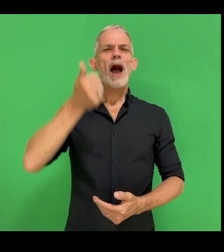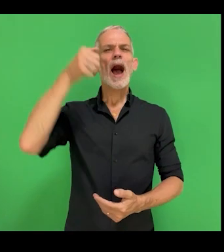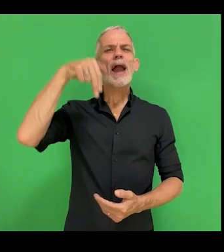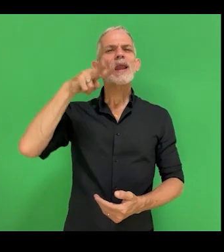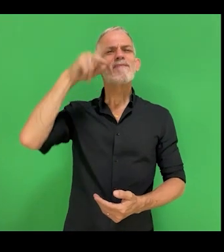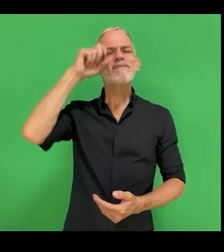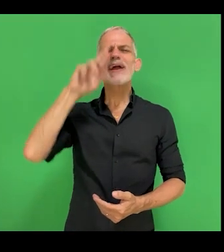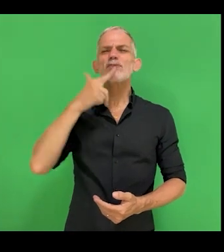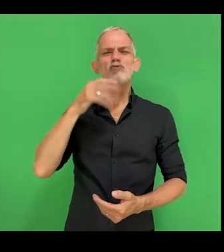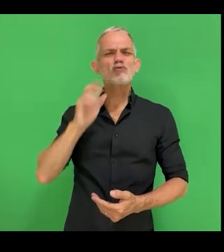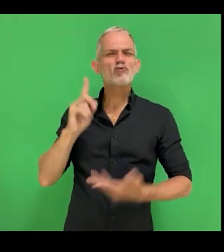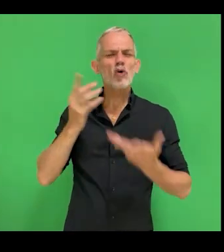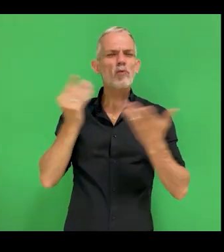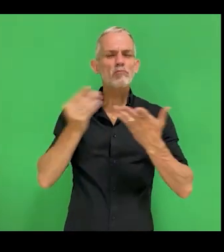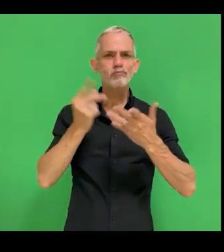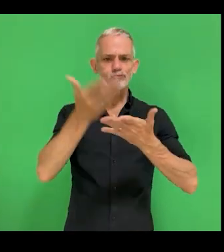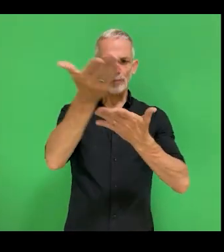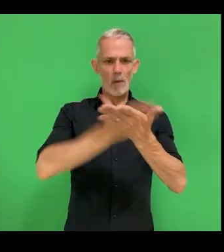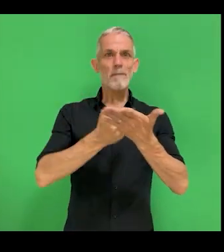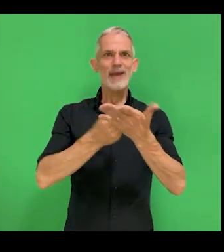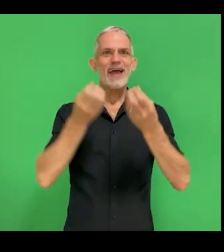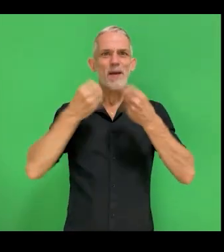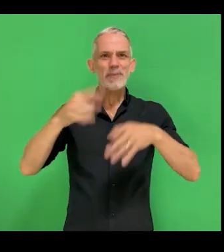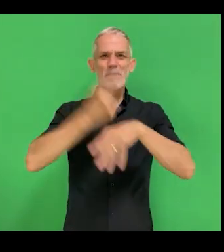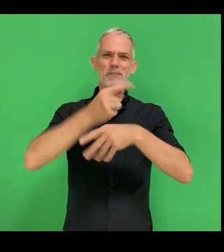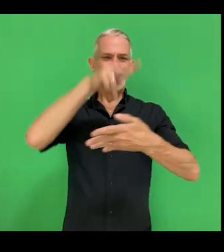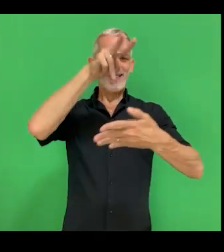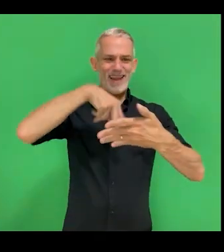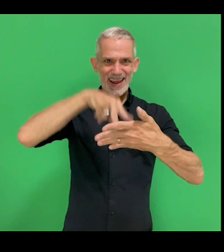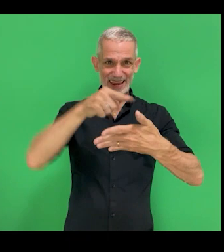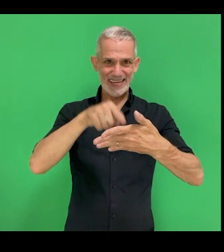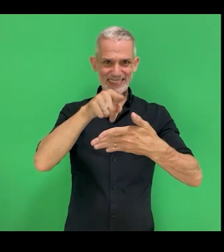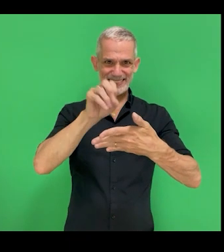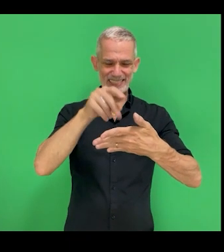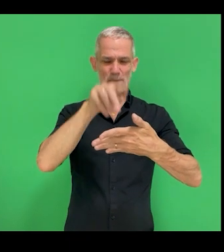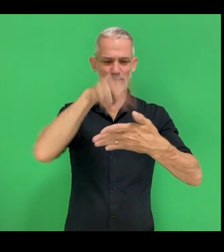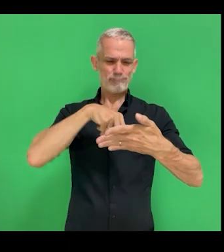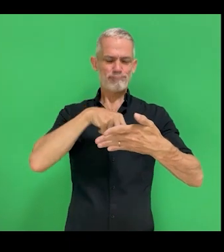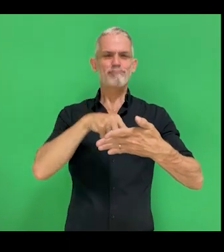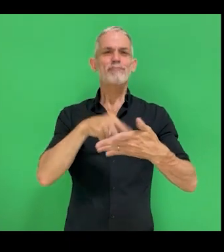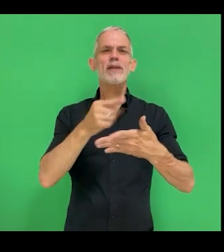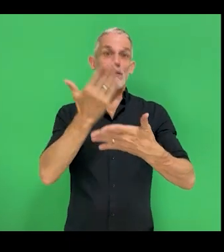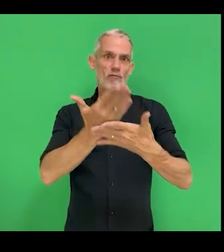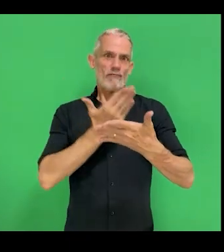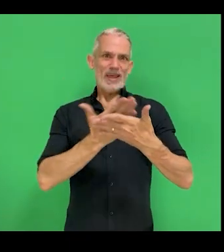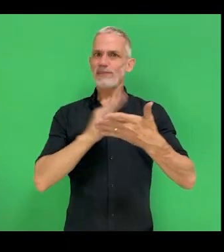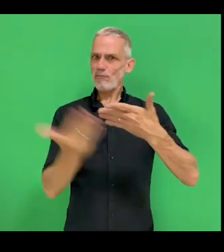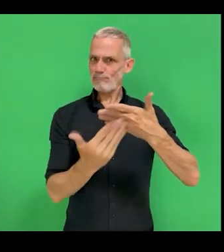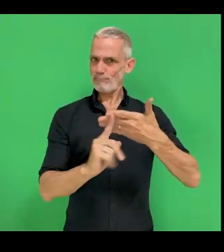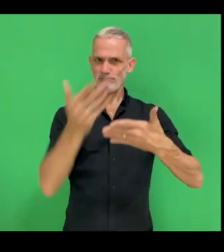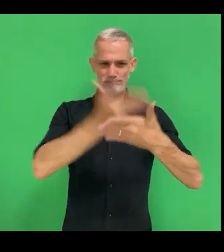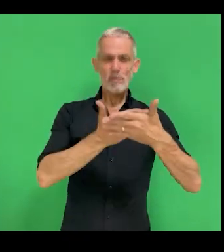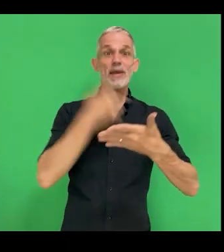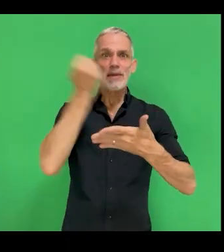Anverso. Lado de la página por donde comienza la lectura. el frente,